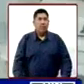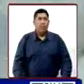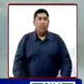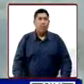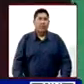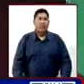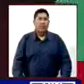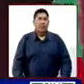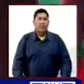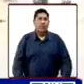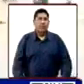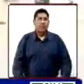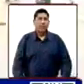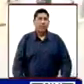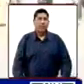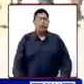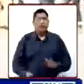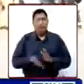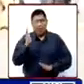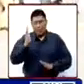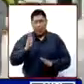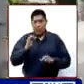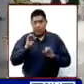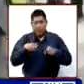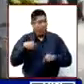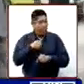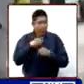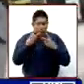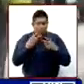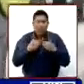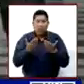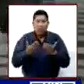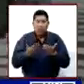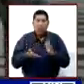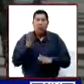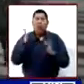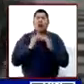negociación si salimos volvemos condolencias a la